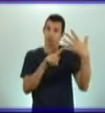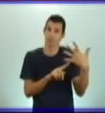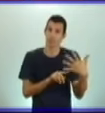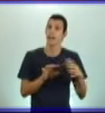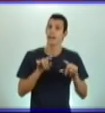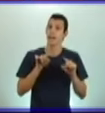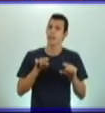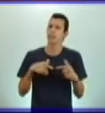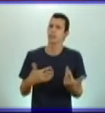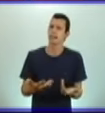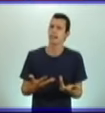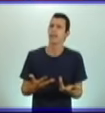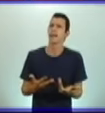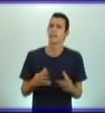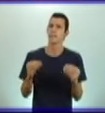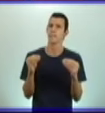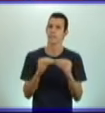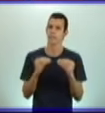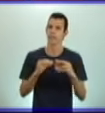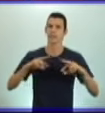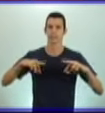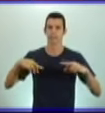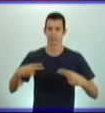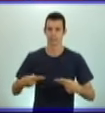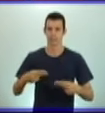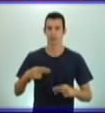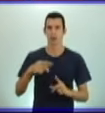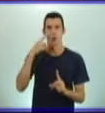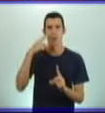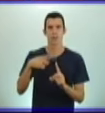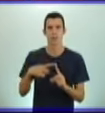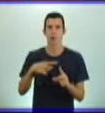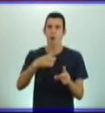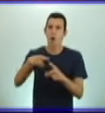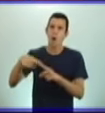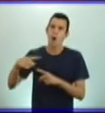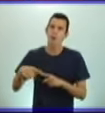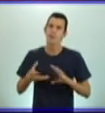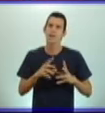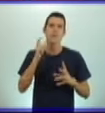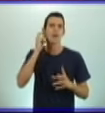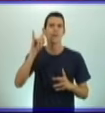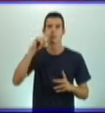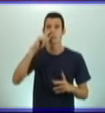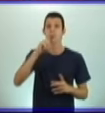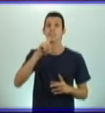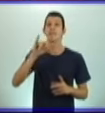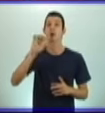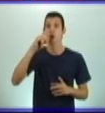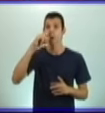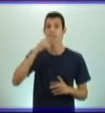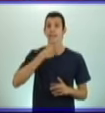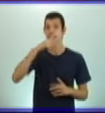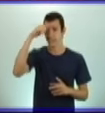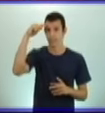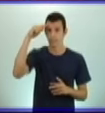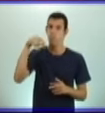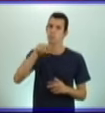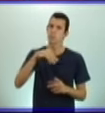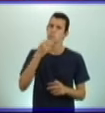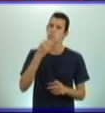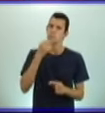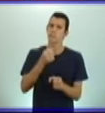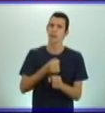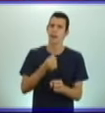les sirven, reiteramos, para trabajar otras funciones. Que se permanezcan en casa, que aprovechen